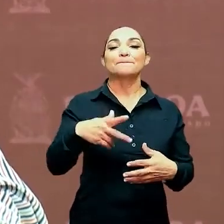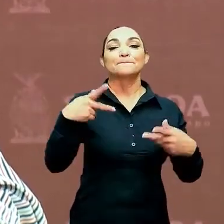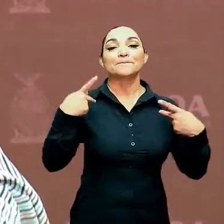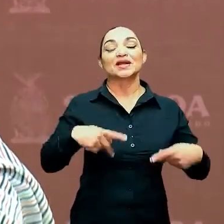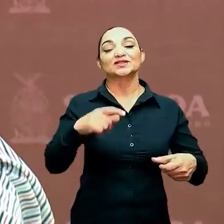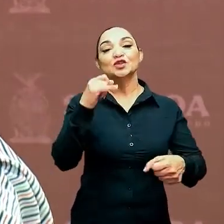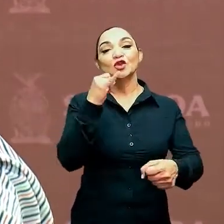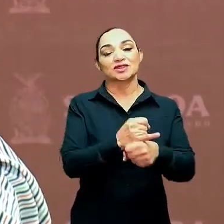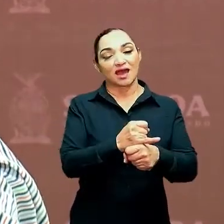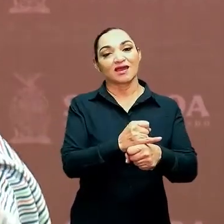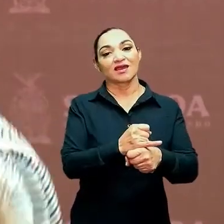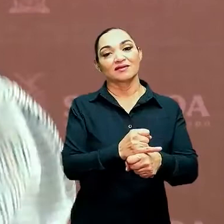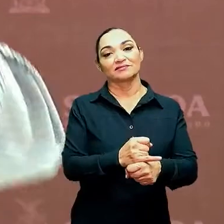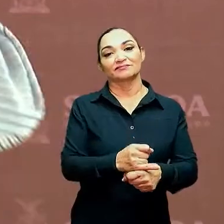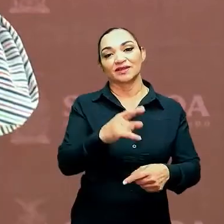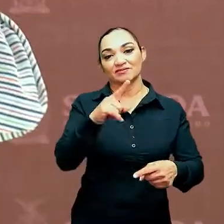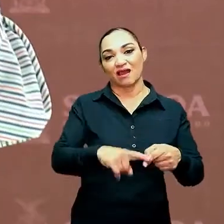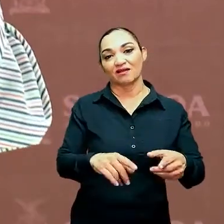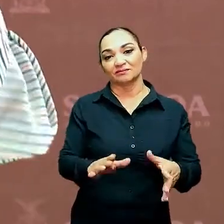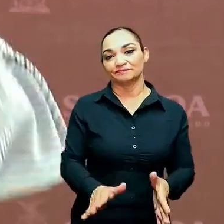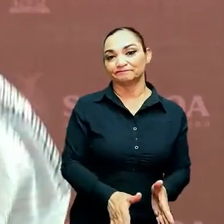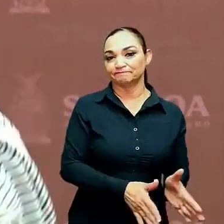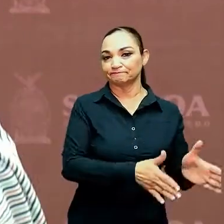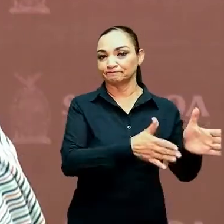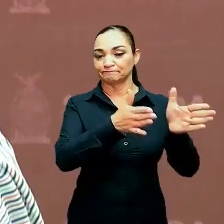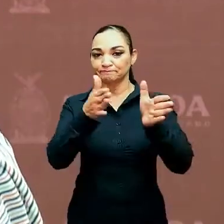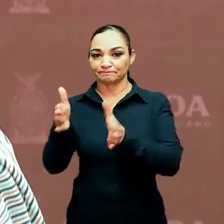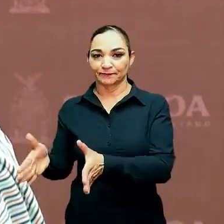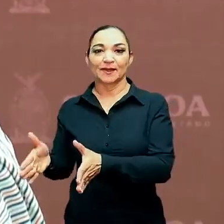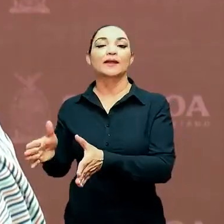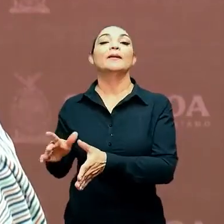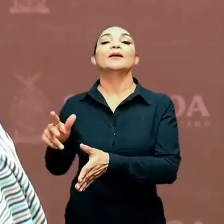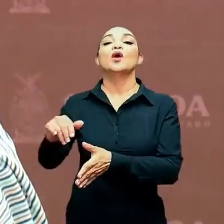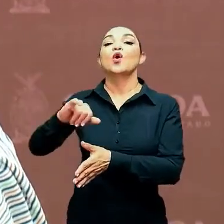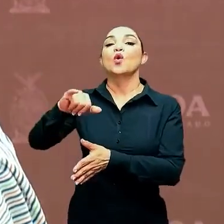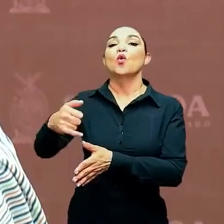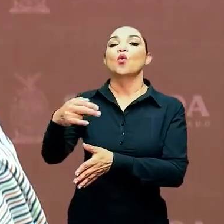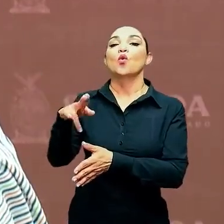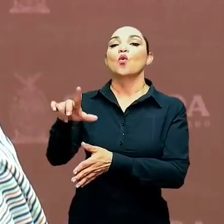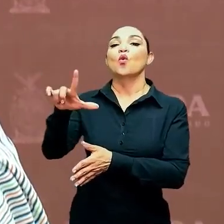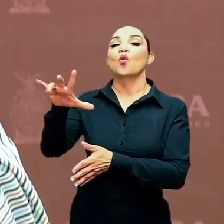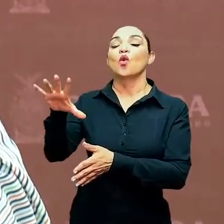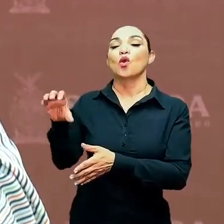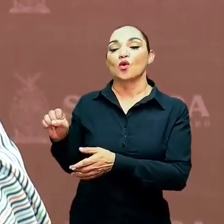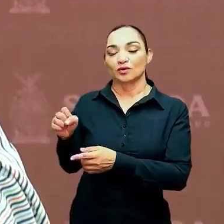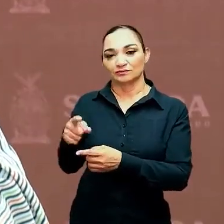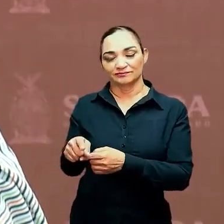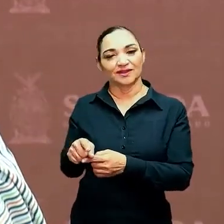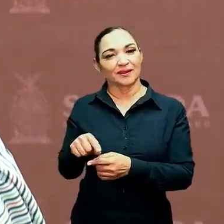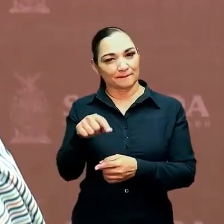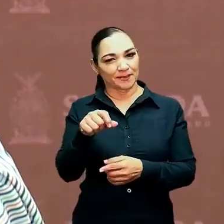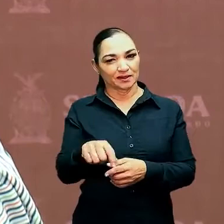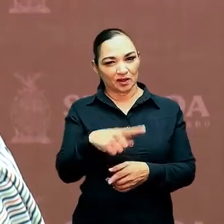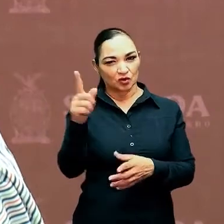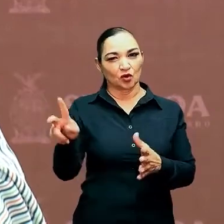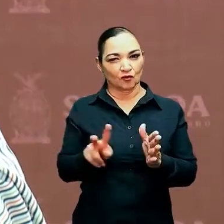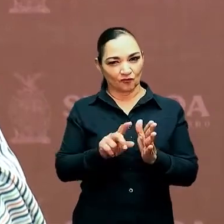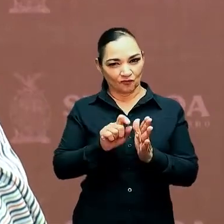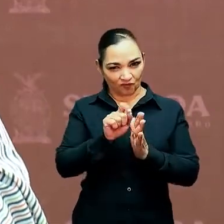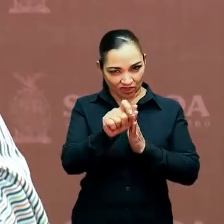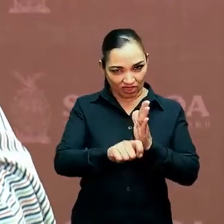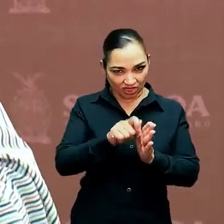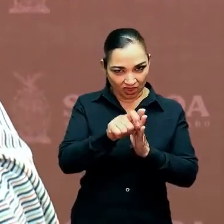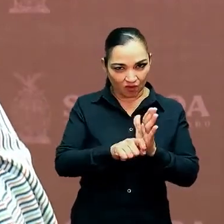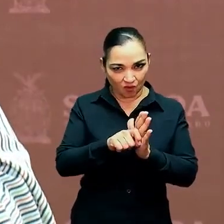en primer lugar. Yo no sé si eso que le sacaron de la muchacha o no sé qué, un video, ¿verdad? Es que él